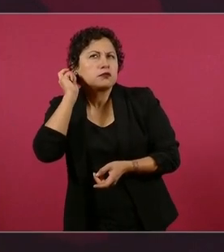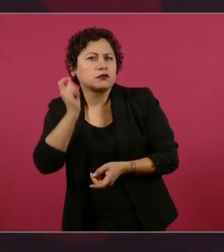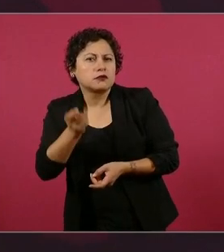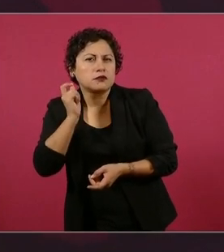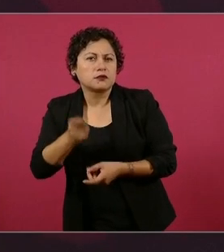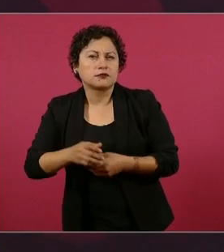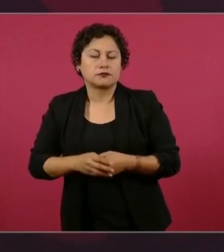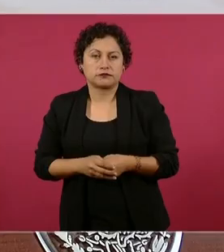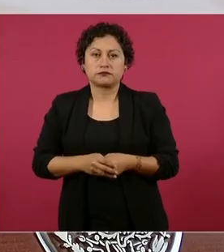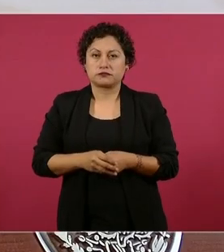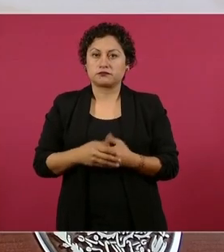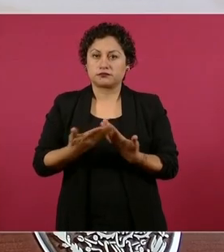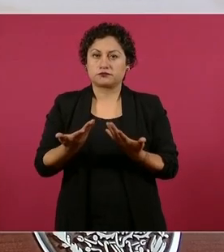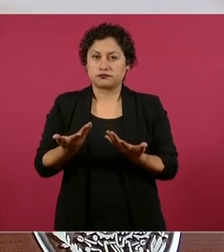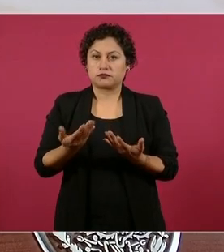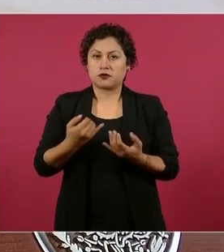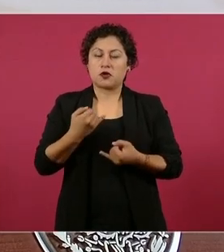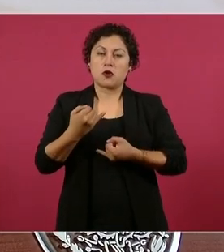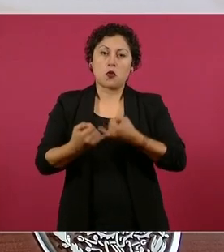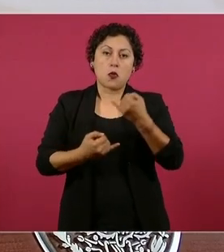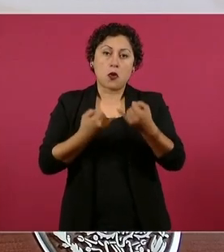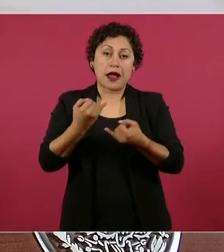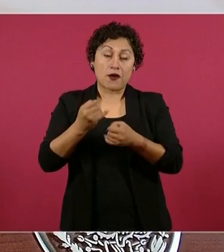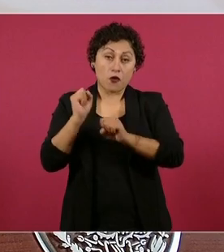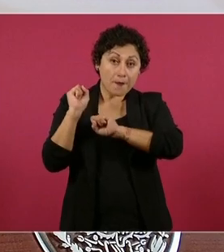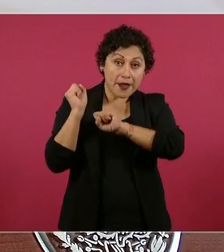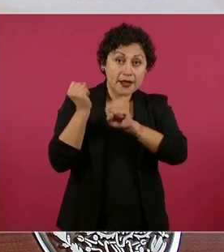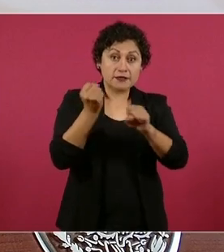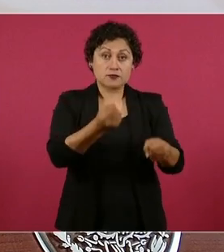Juegos de béisbol y de box,